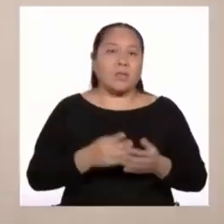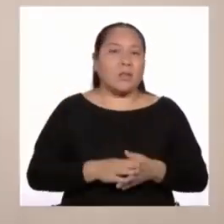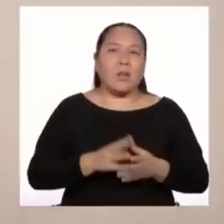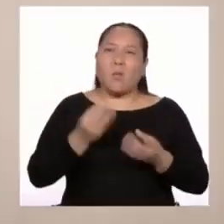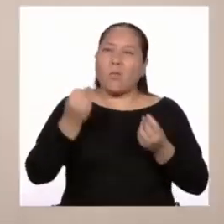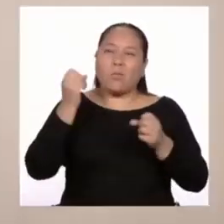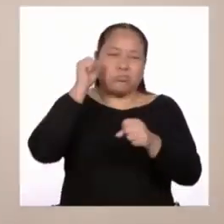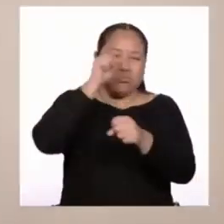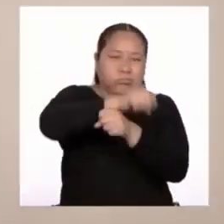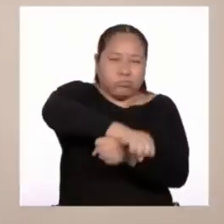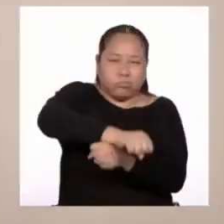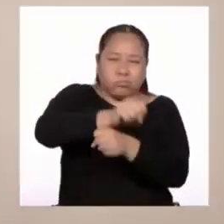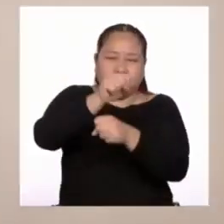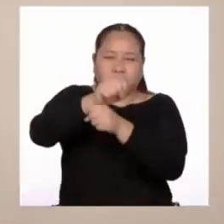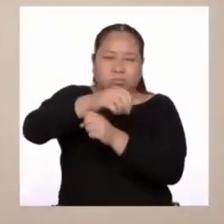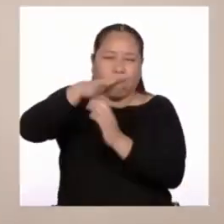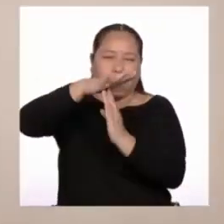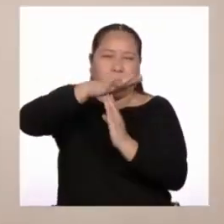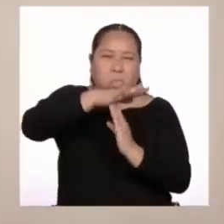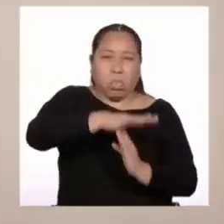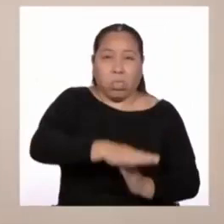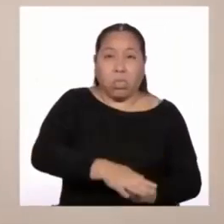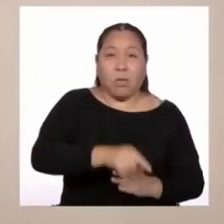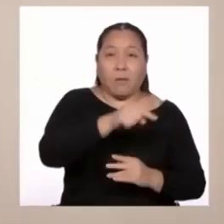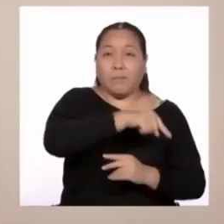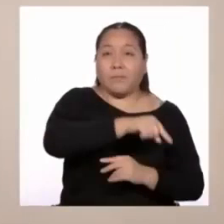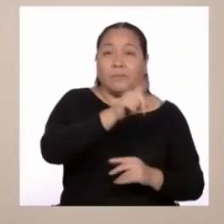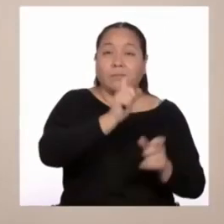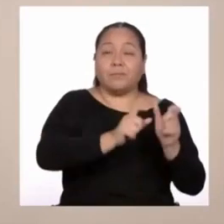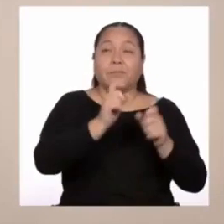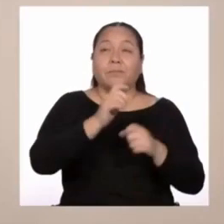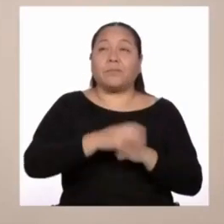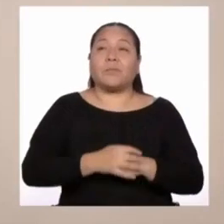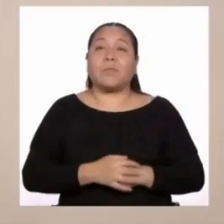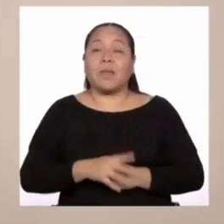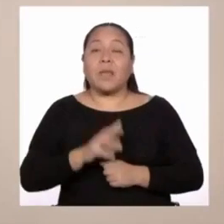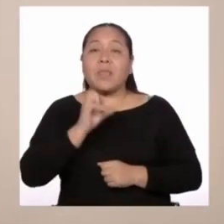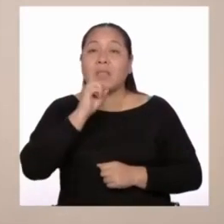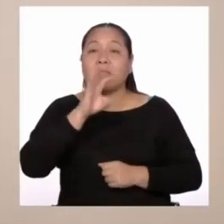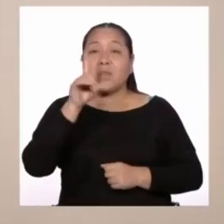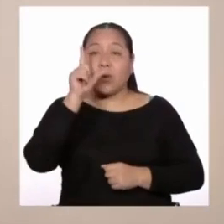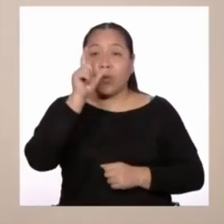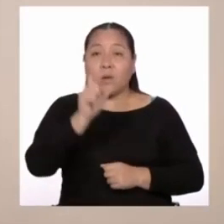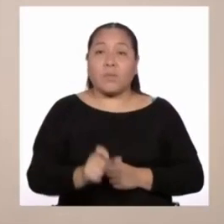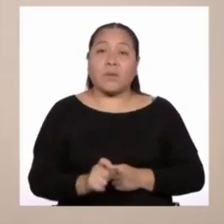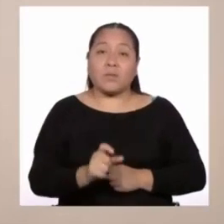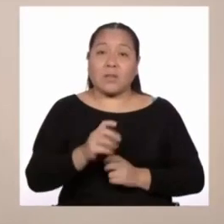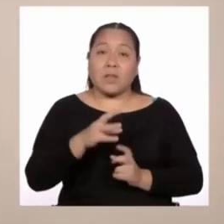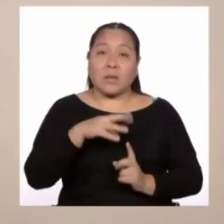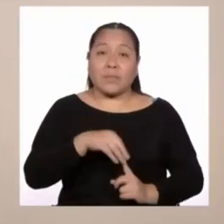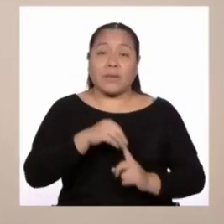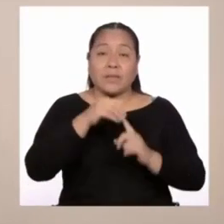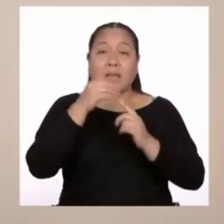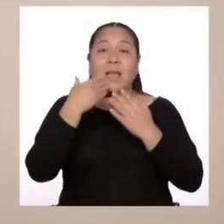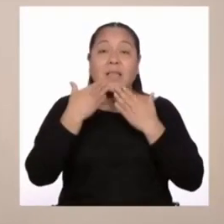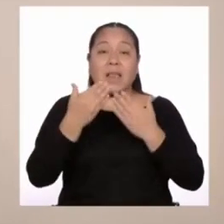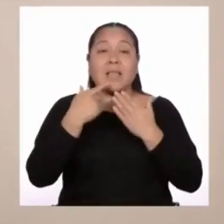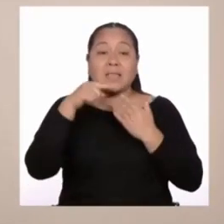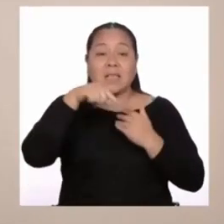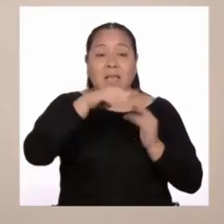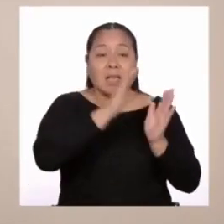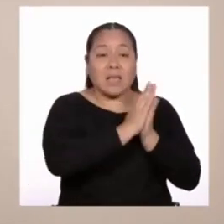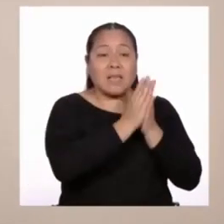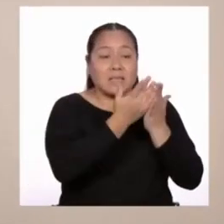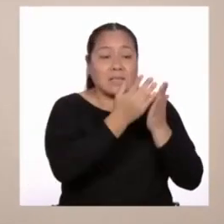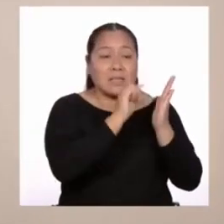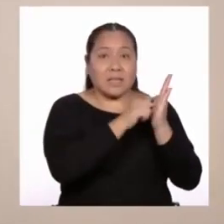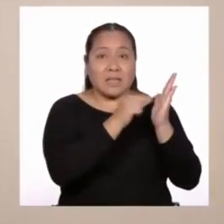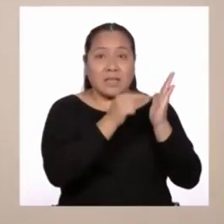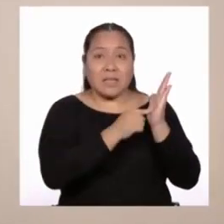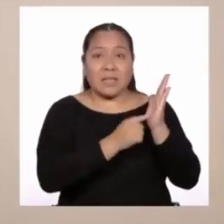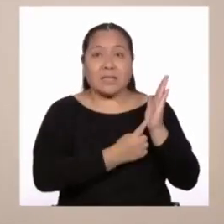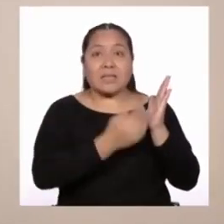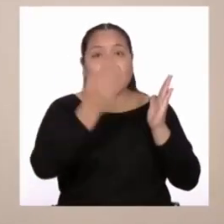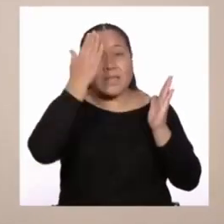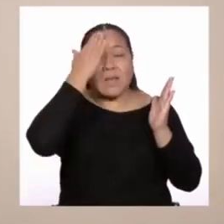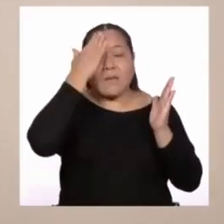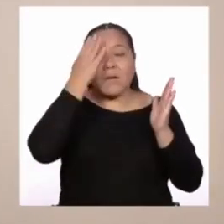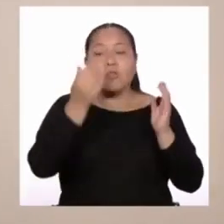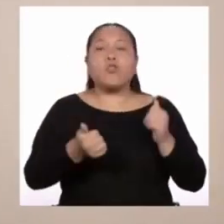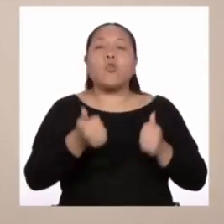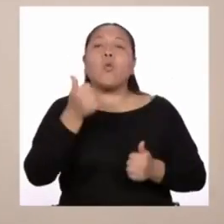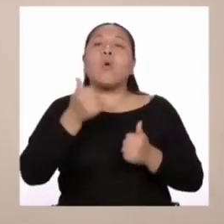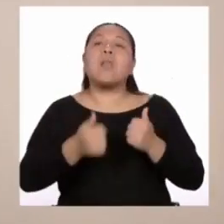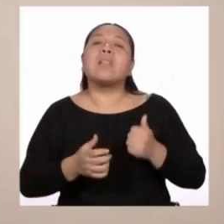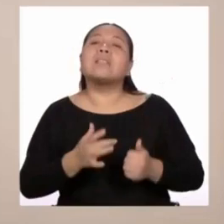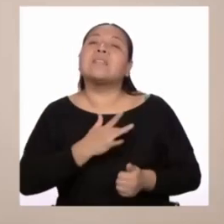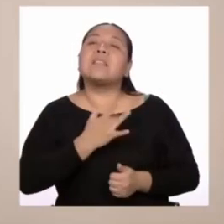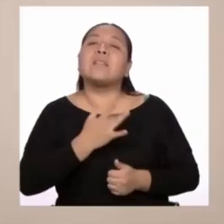indígenas. Finalmente, como menciona uno de los especialistas, gracias a este documento tenemos la visión de un poblador